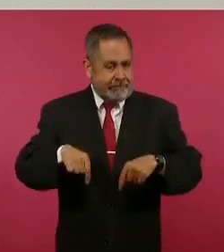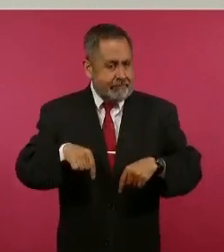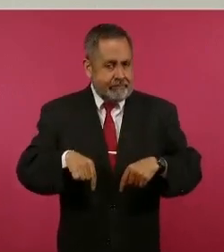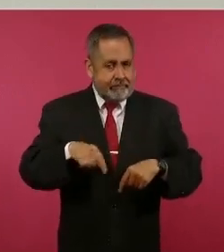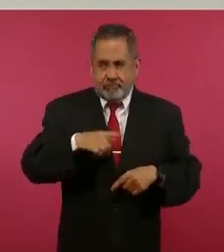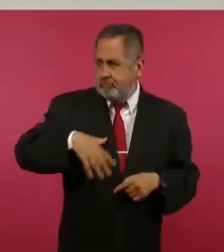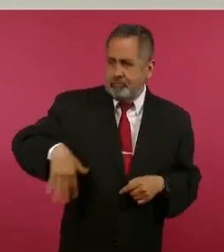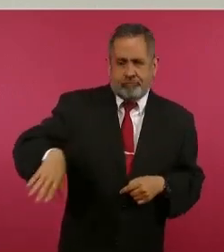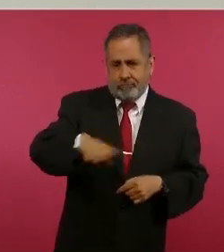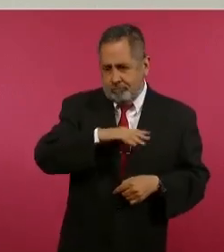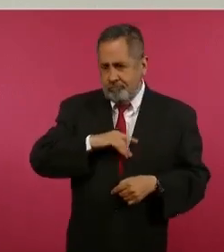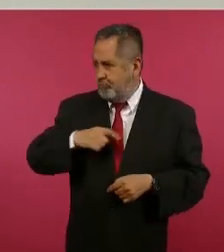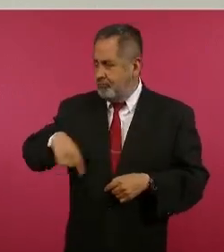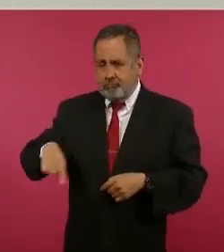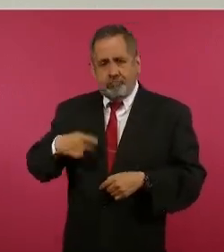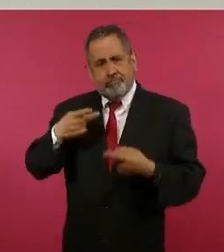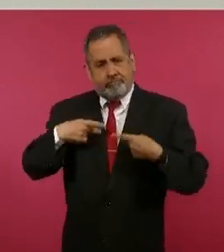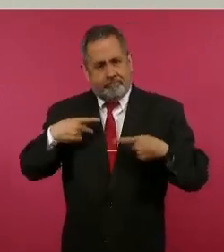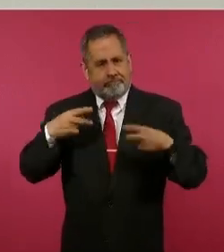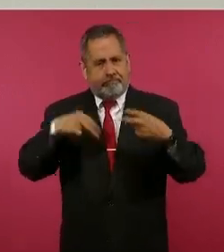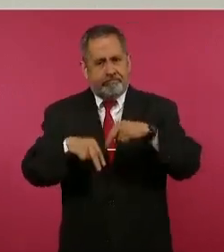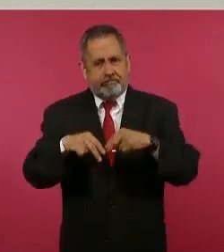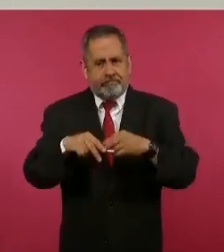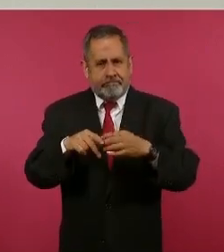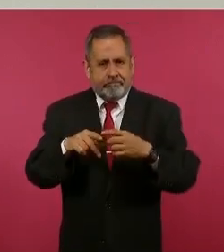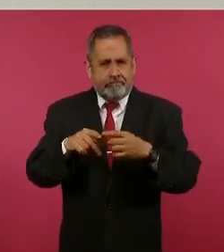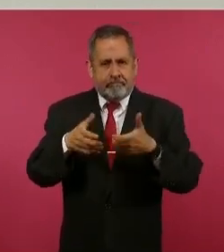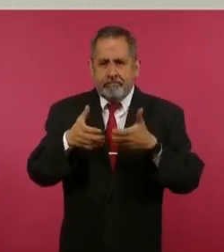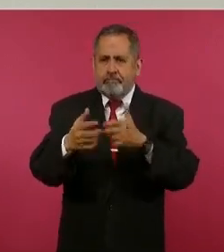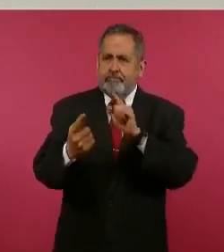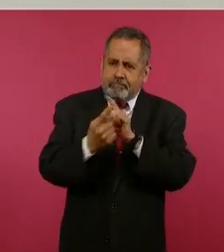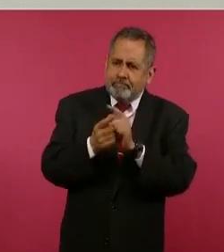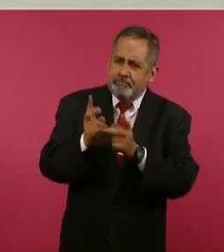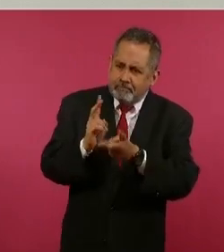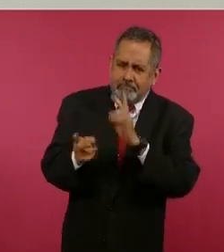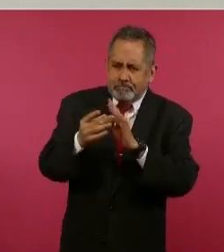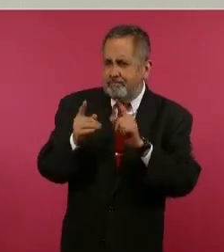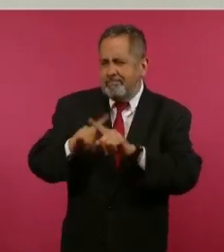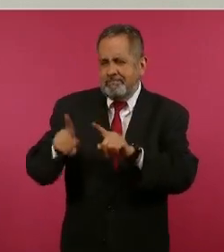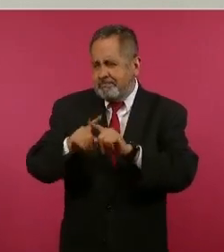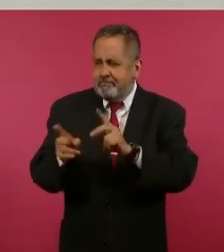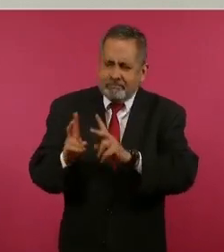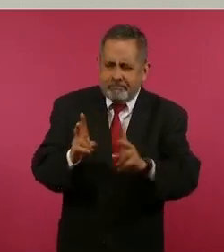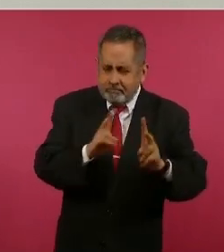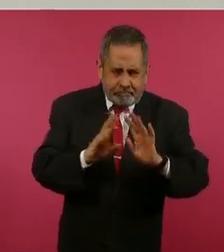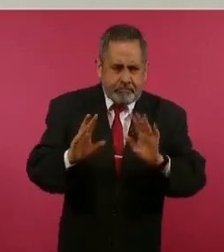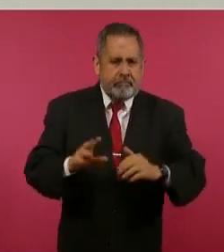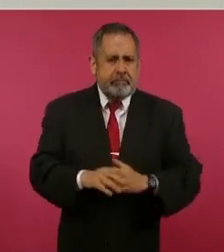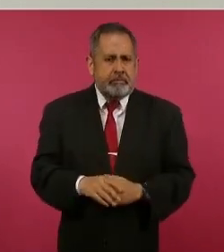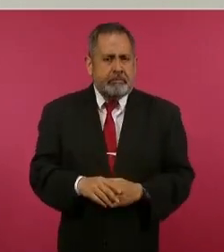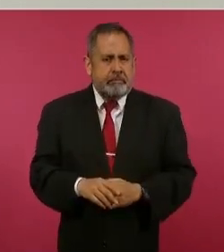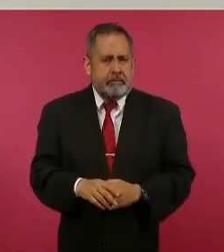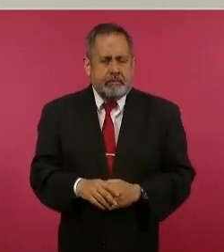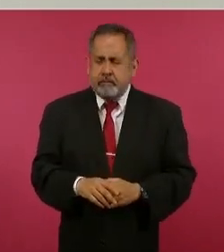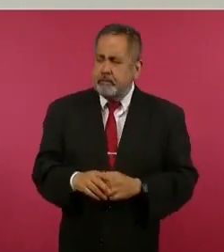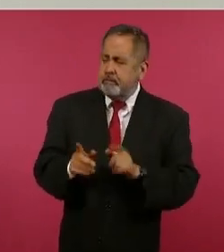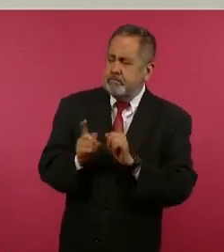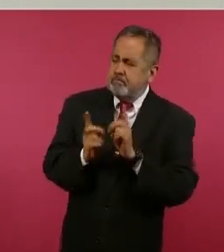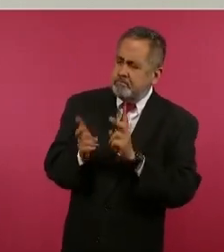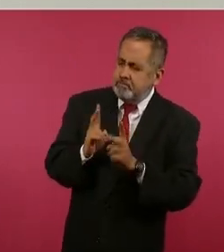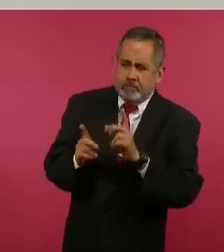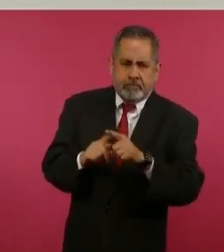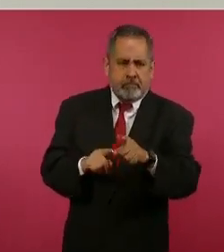bien, yo creo que a todas y todos los que venimos aquí, abordarnos en la calle y comentarnos diversas inquietudes. Entre estas